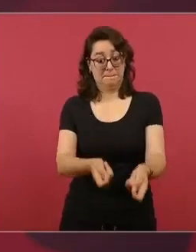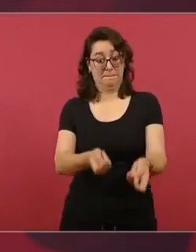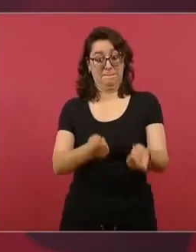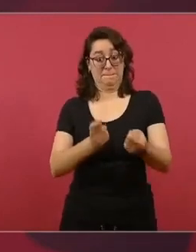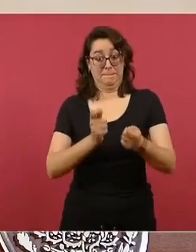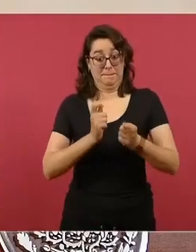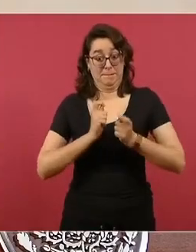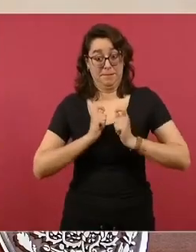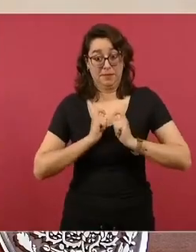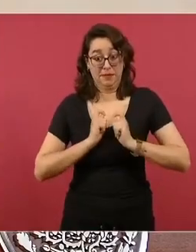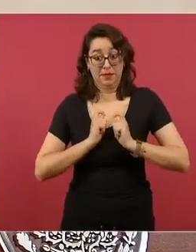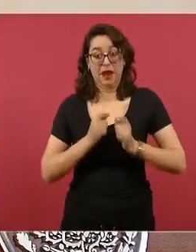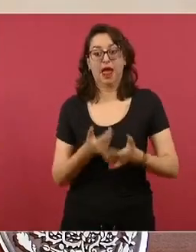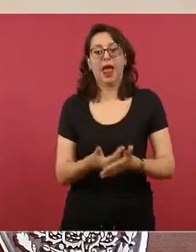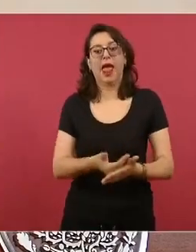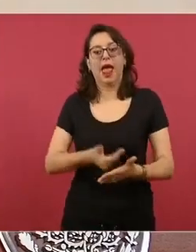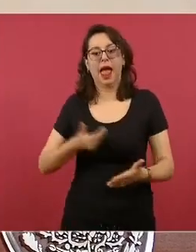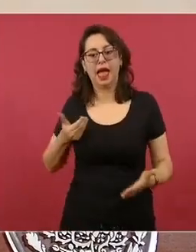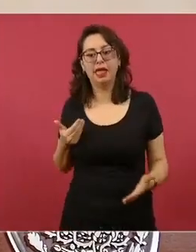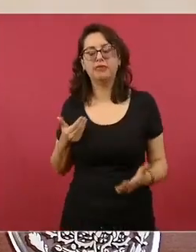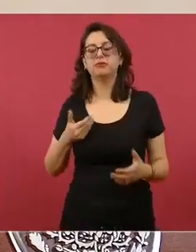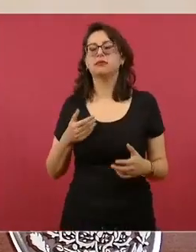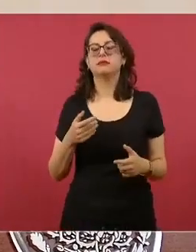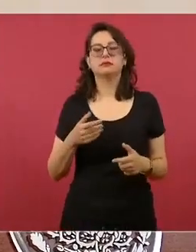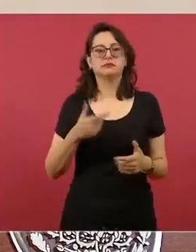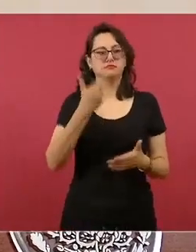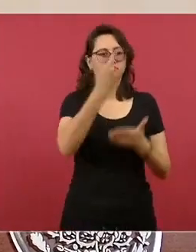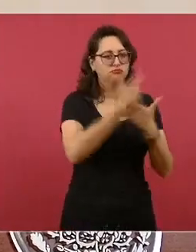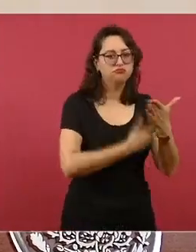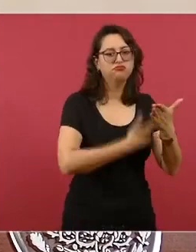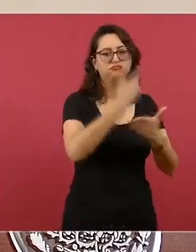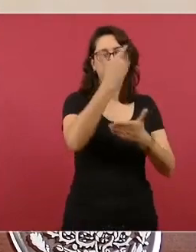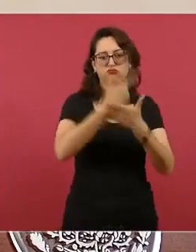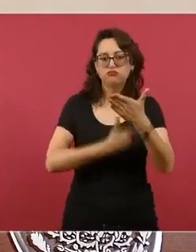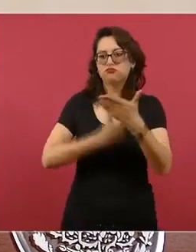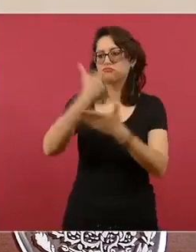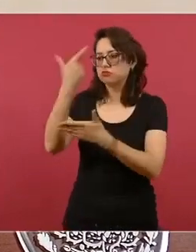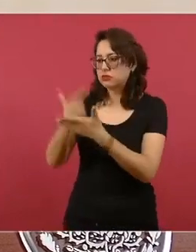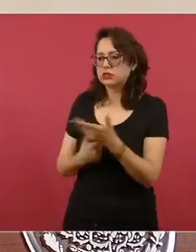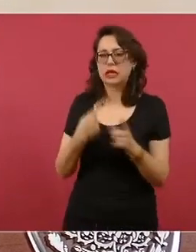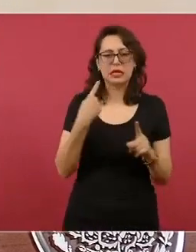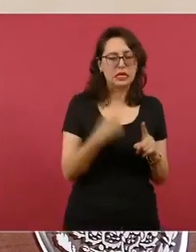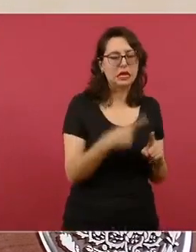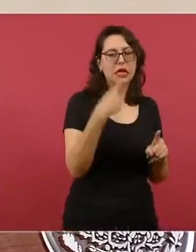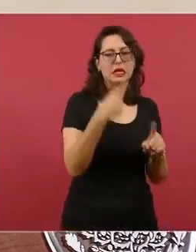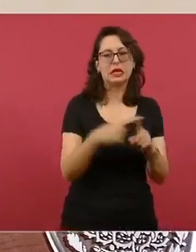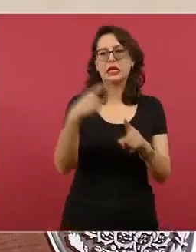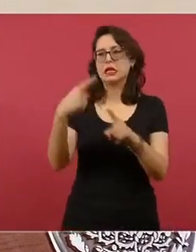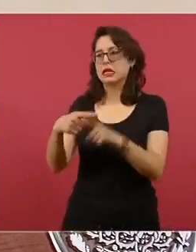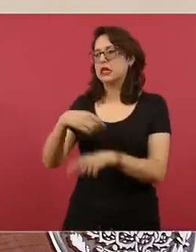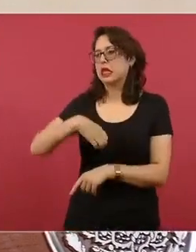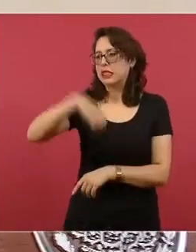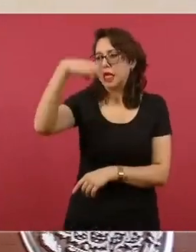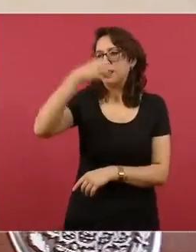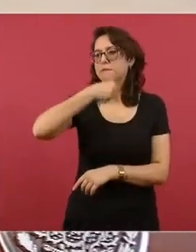los censos y en los primeros días del gobierno,